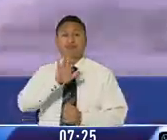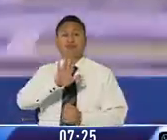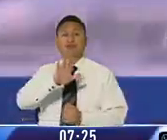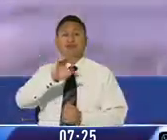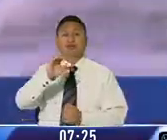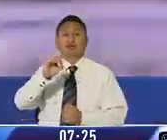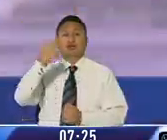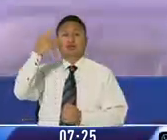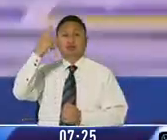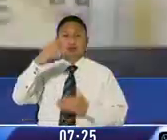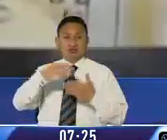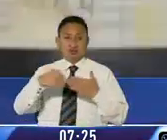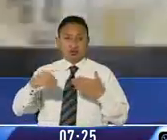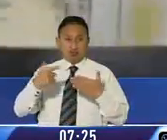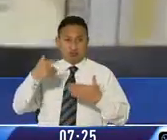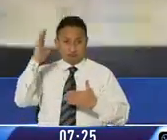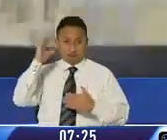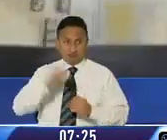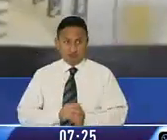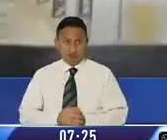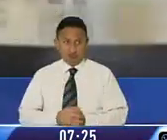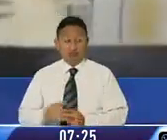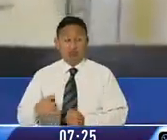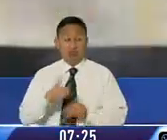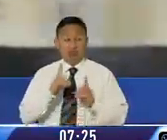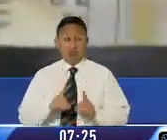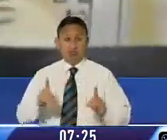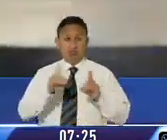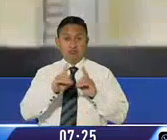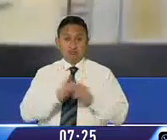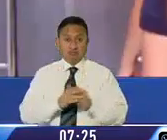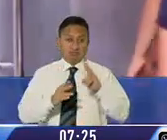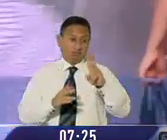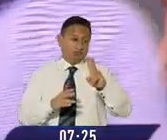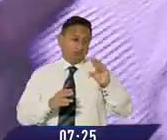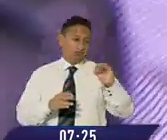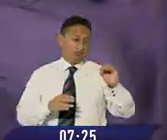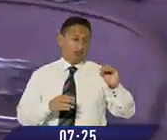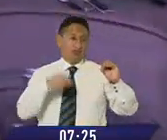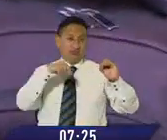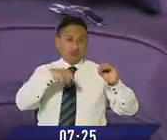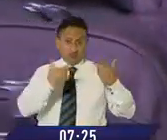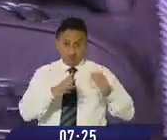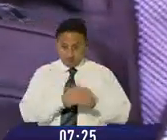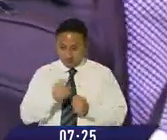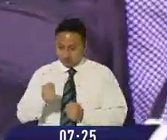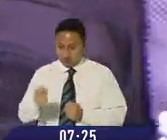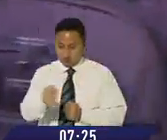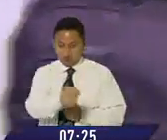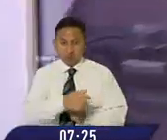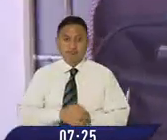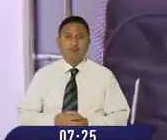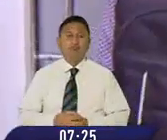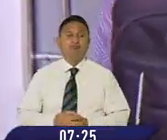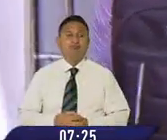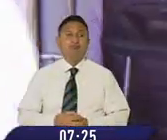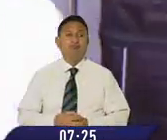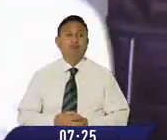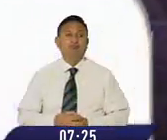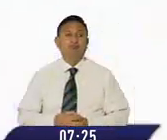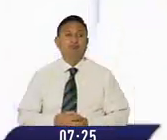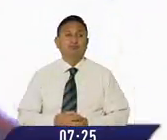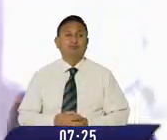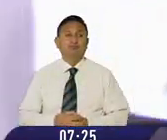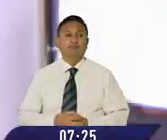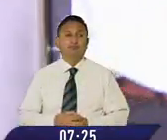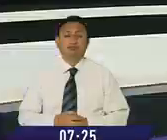500 millones de dólares. De esa cifra, 200. Para entrega inmediata. Informó Jorge